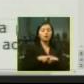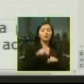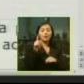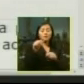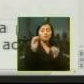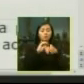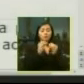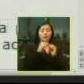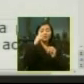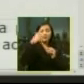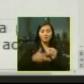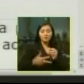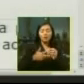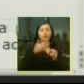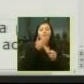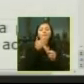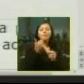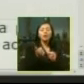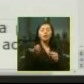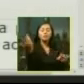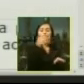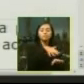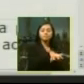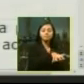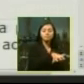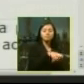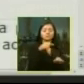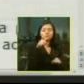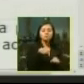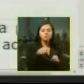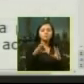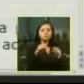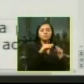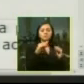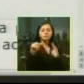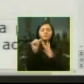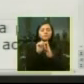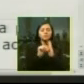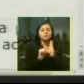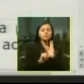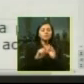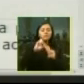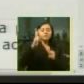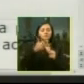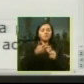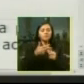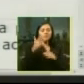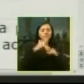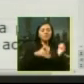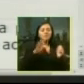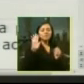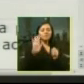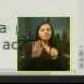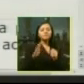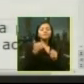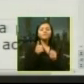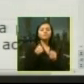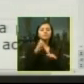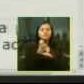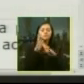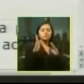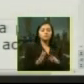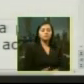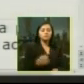numeral tercero debería estar inmerso en lo que sería el artículo tercero, de que son los